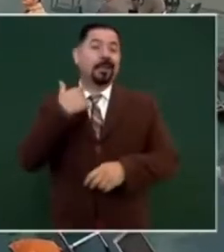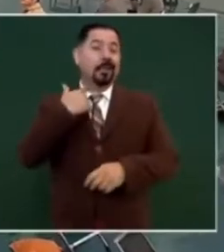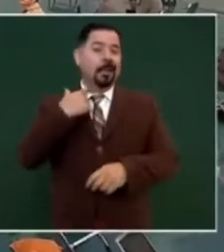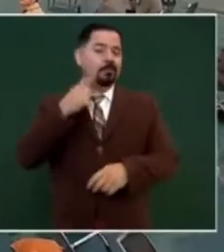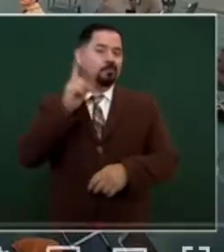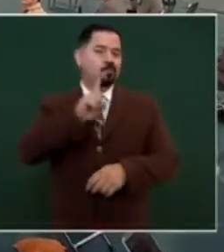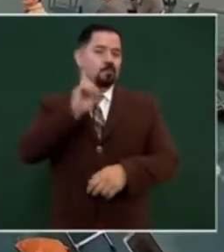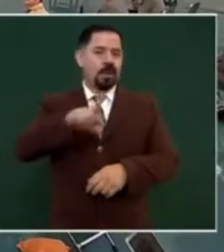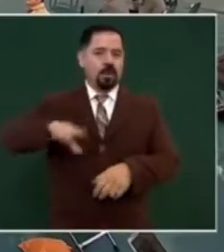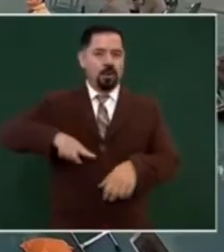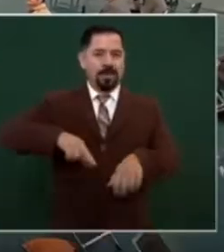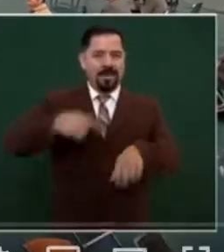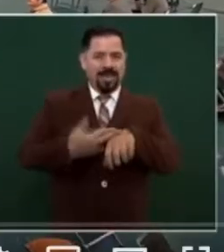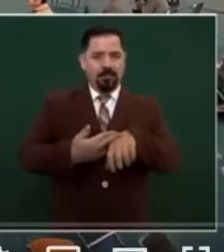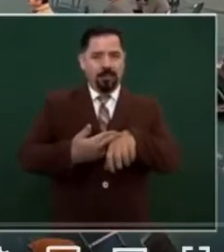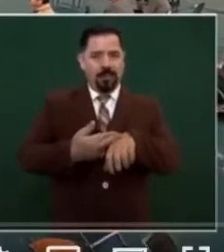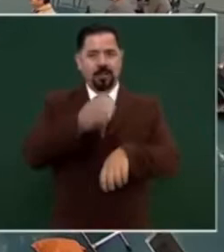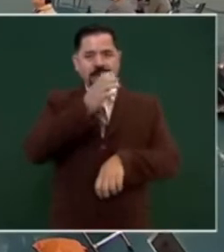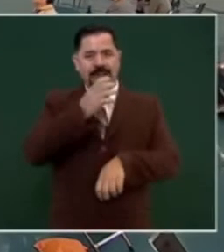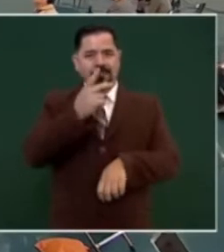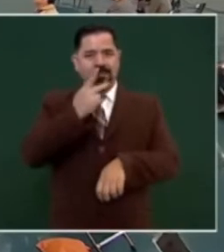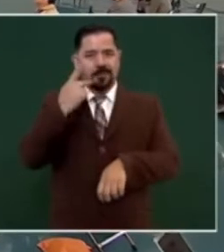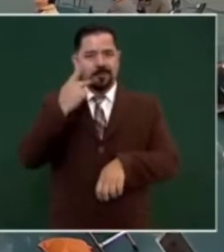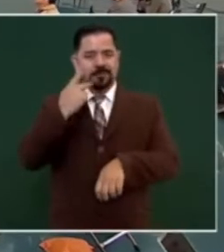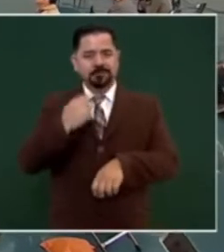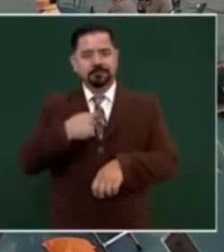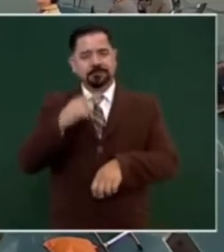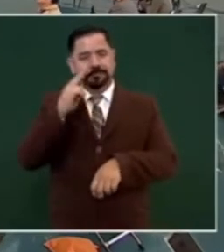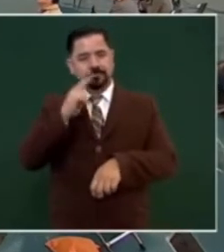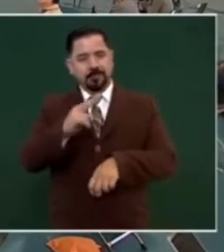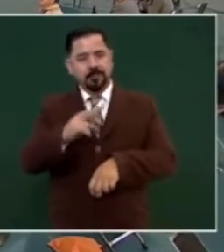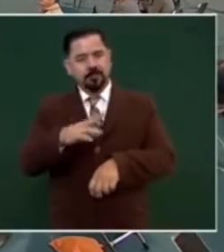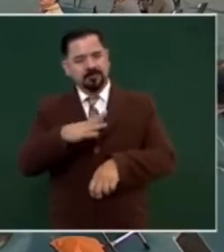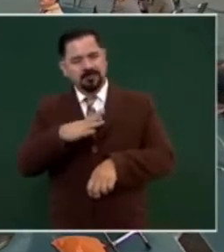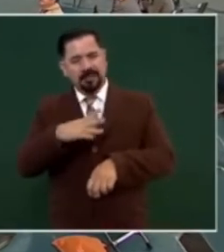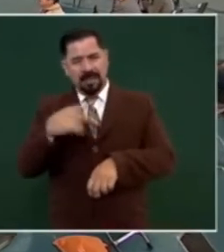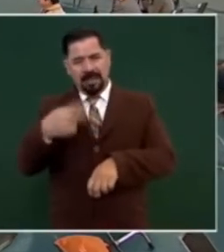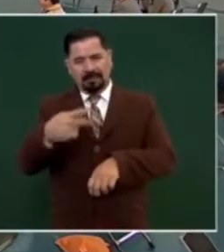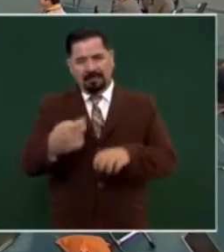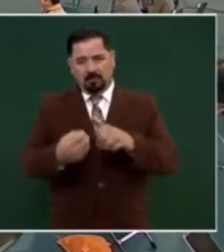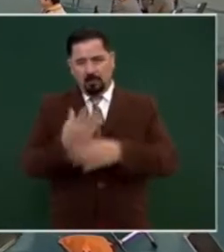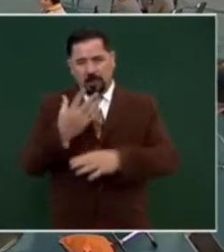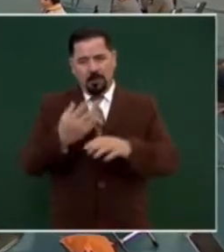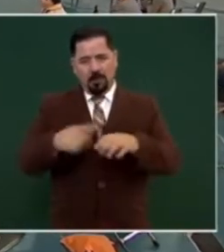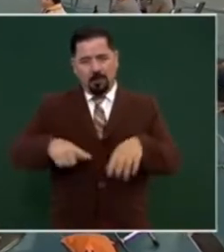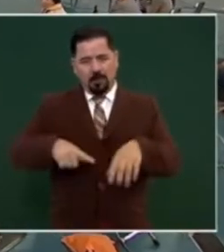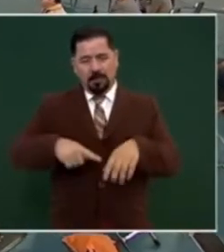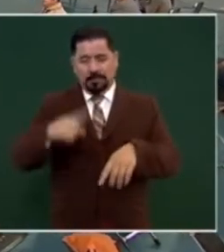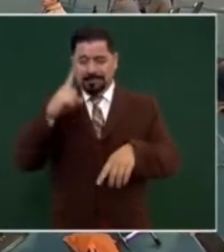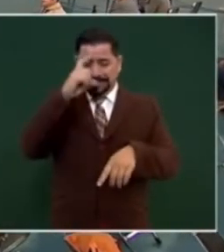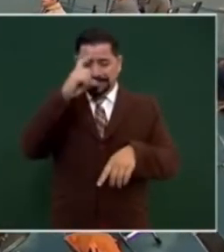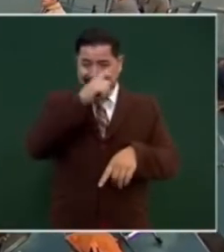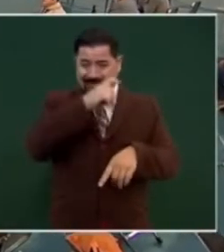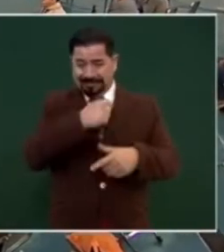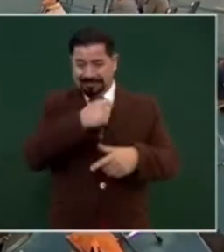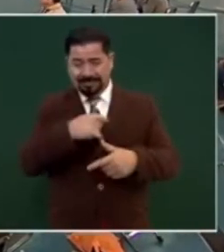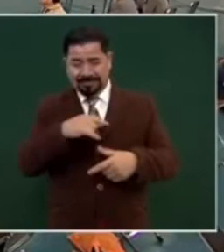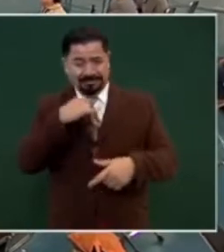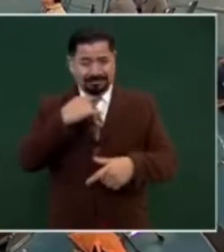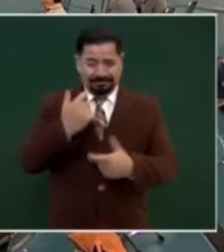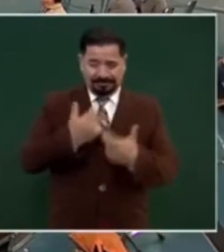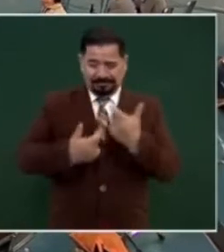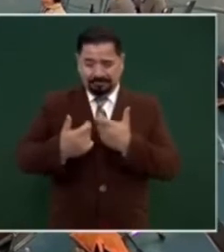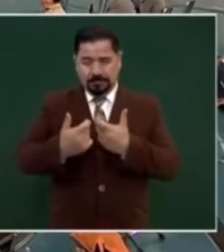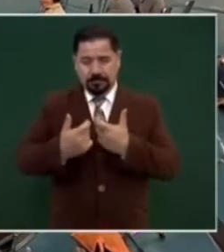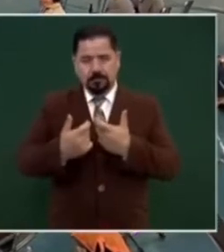si la gobernadora dejo la situación tan complicada para el nuevo gobierno se sostiene el